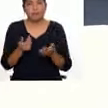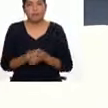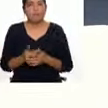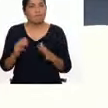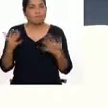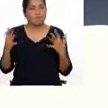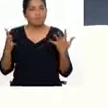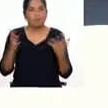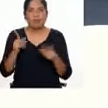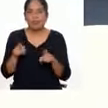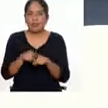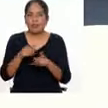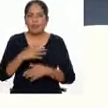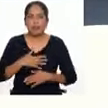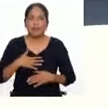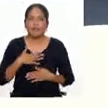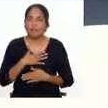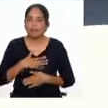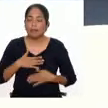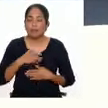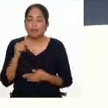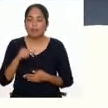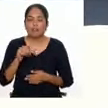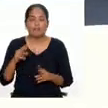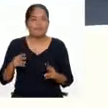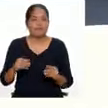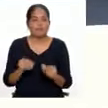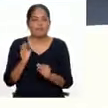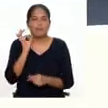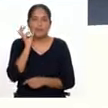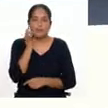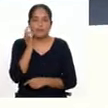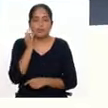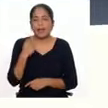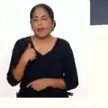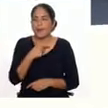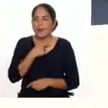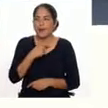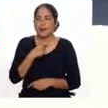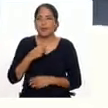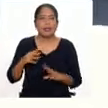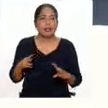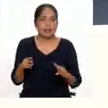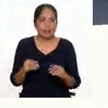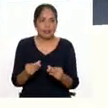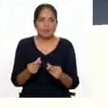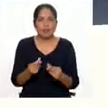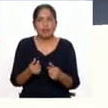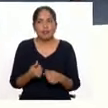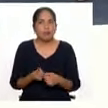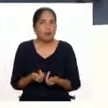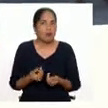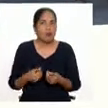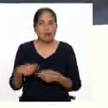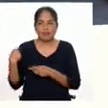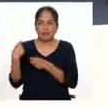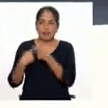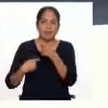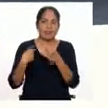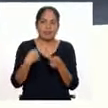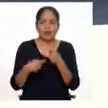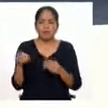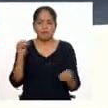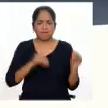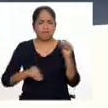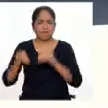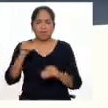regional de Ucayali, Manuel Gambini, como el alcalde provincial de Atalaya, Francisco de Asís Mendoza, participan de la inauguración